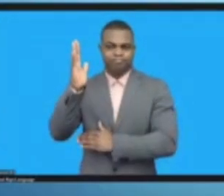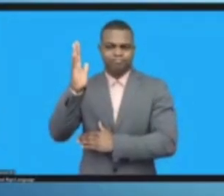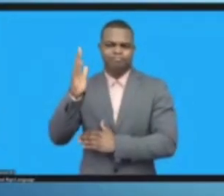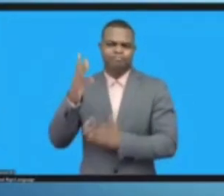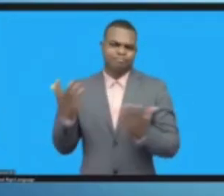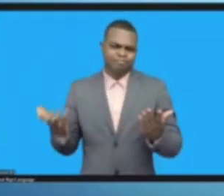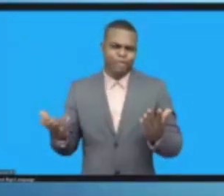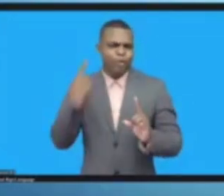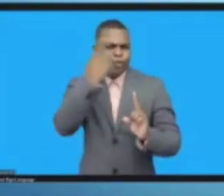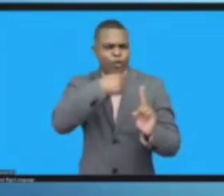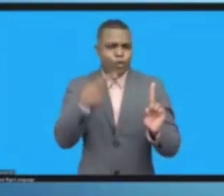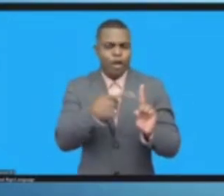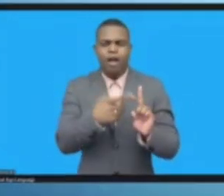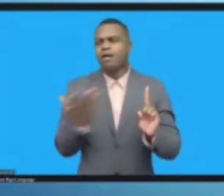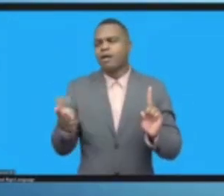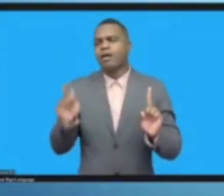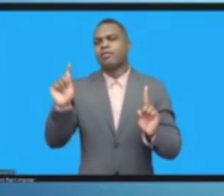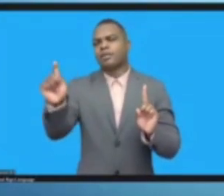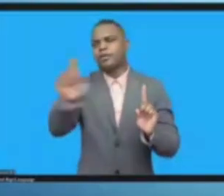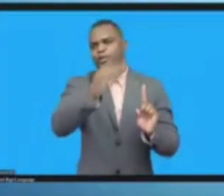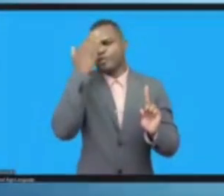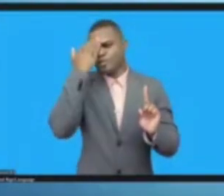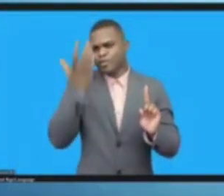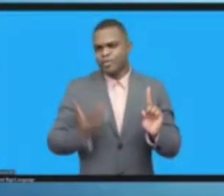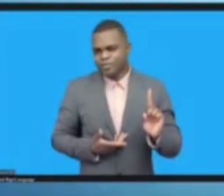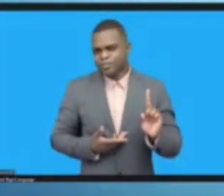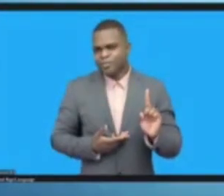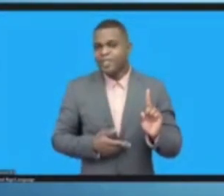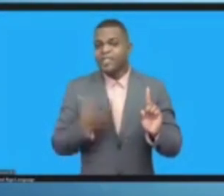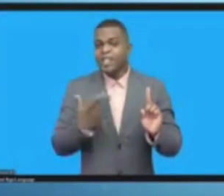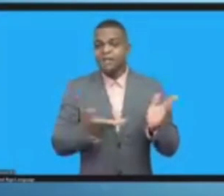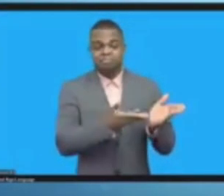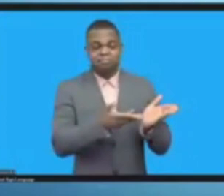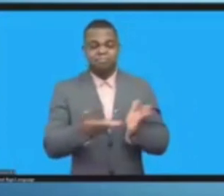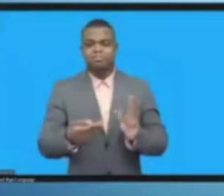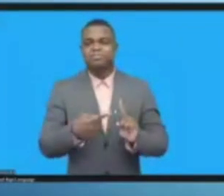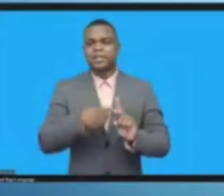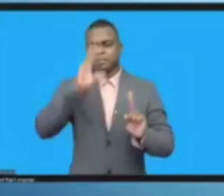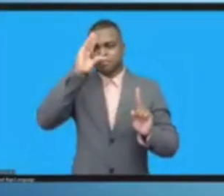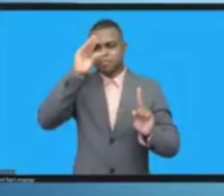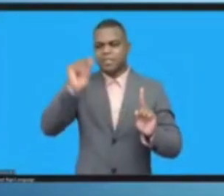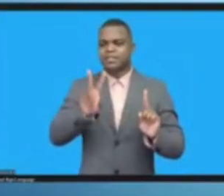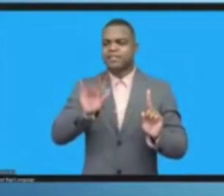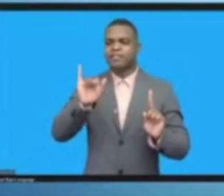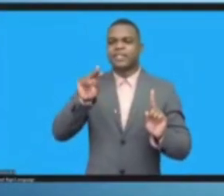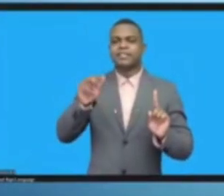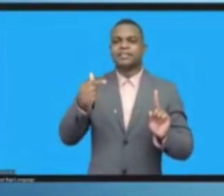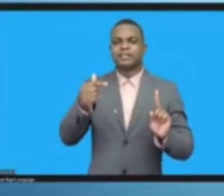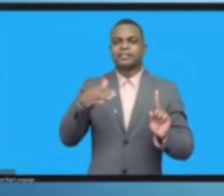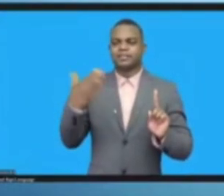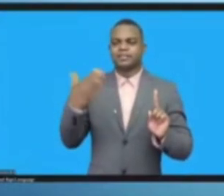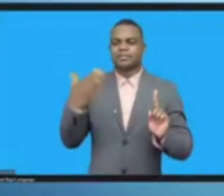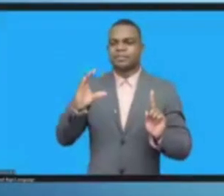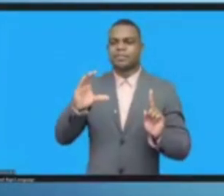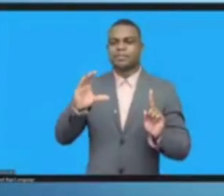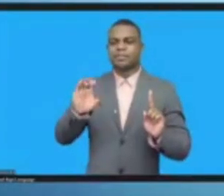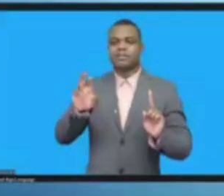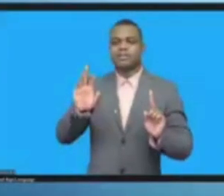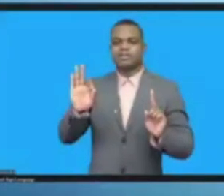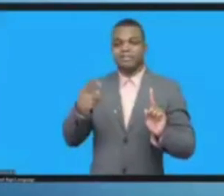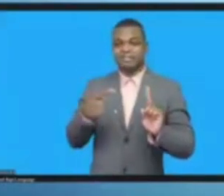bien ser presidente de panel de líderes del igf y también uno de los padres de internet